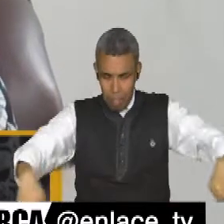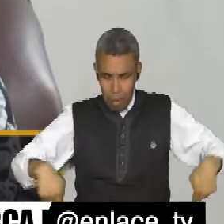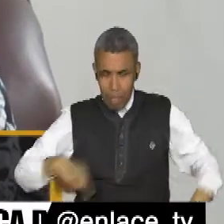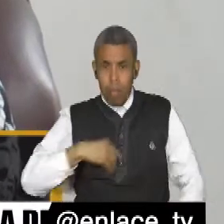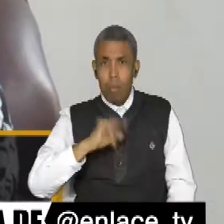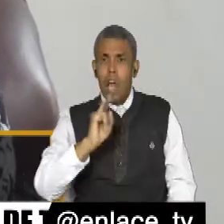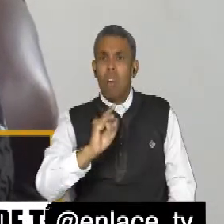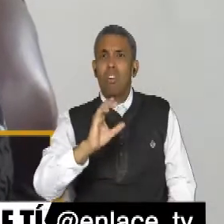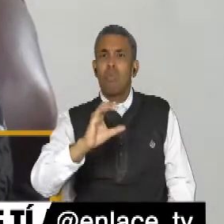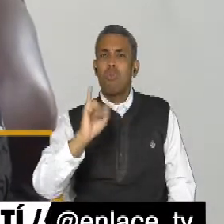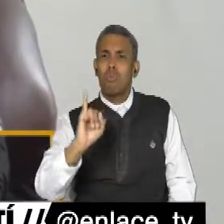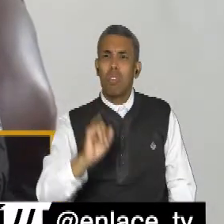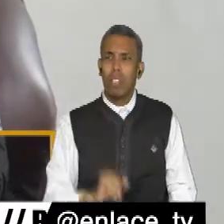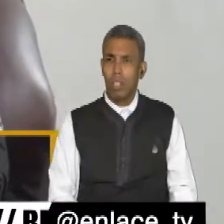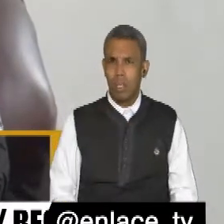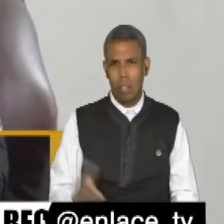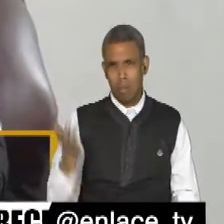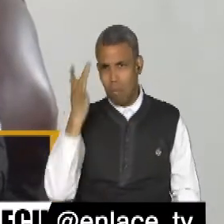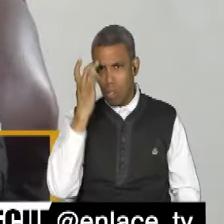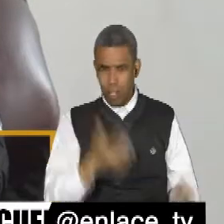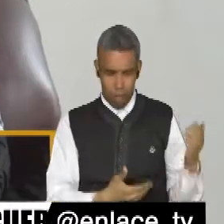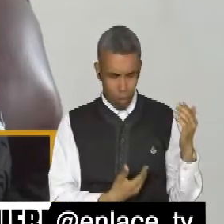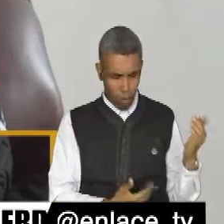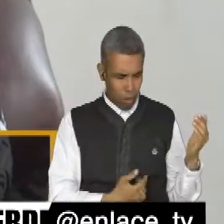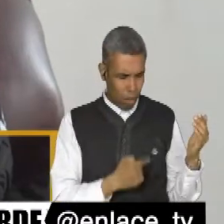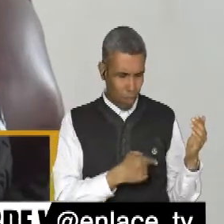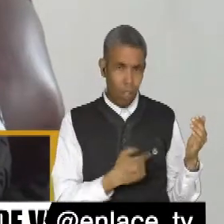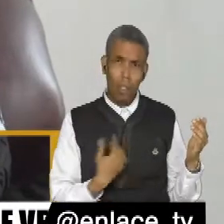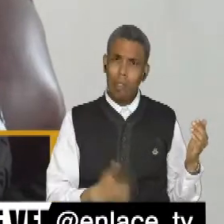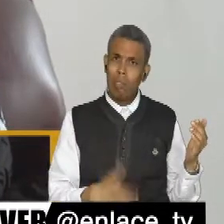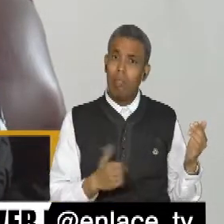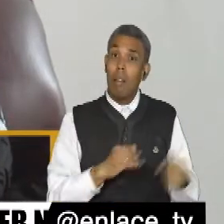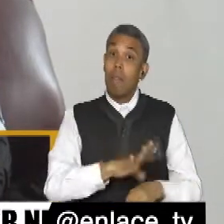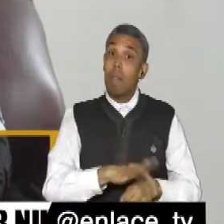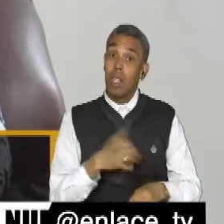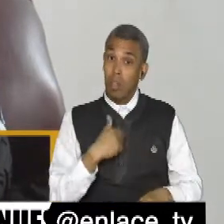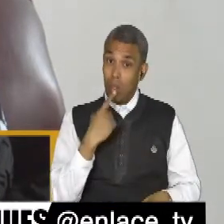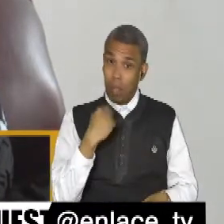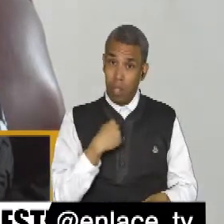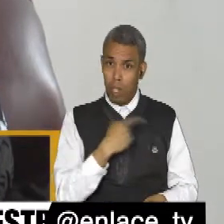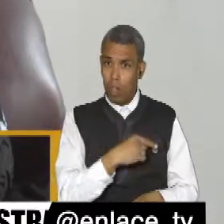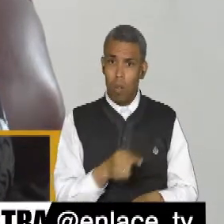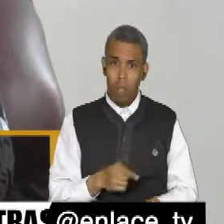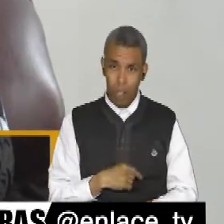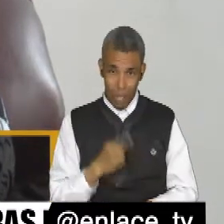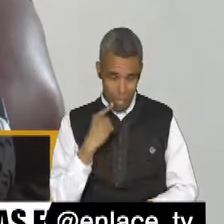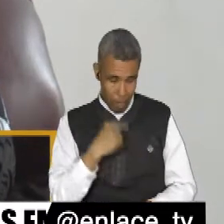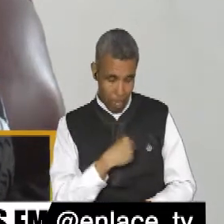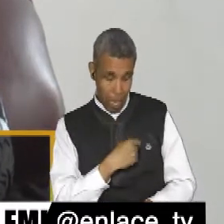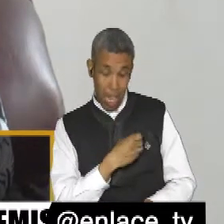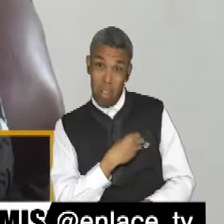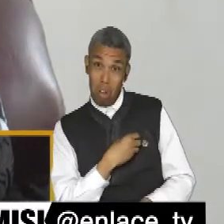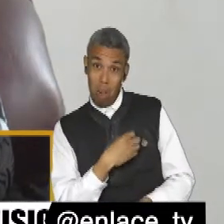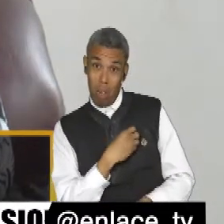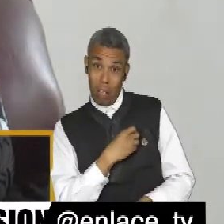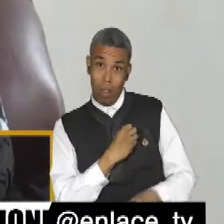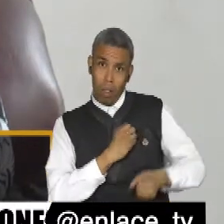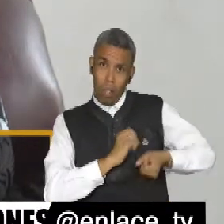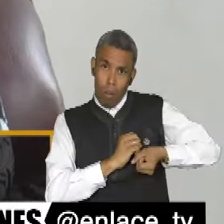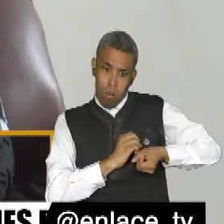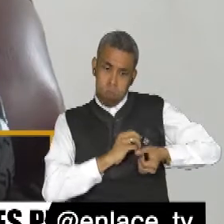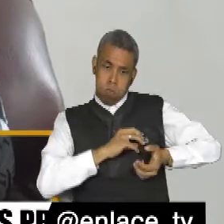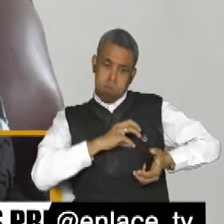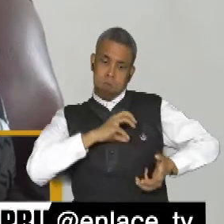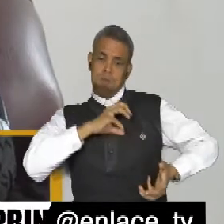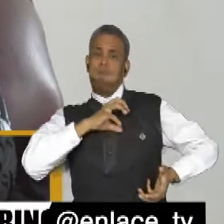porque se le escuchó un soplo cardíaco, nos dijo el médico de la UCI, y el niño se tenía que quedar hospitalizado. Entonces ese mismo día le